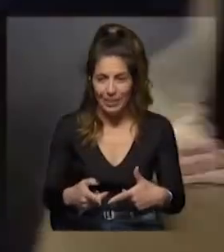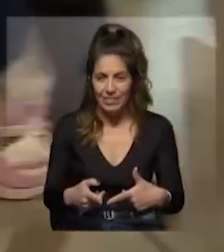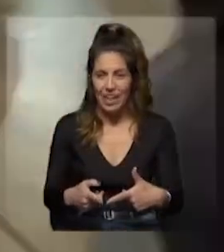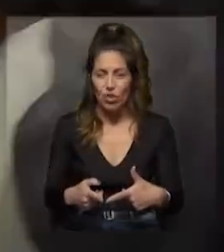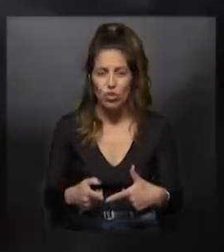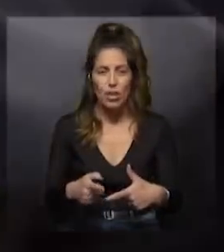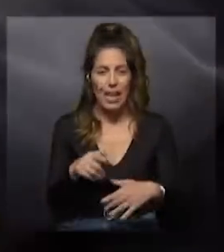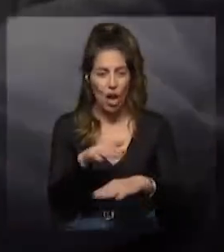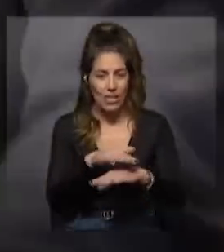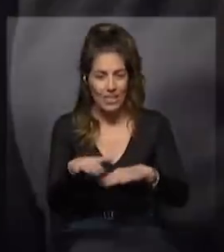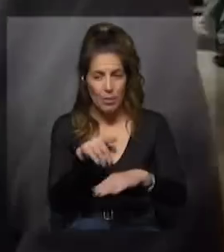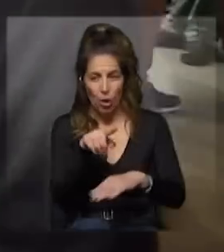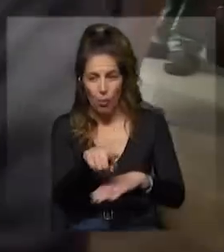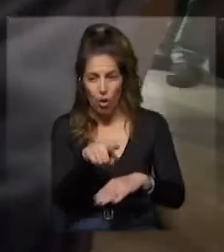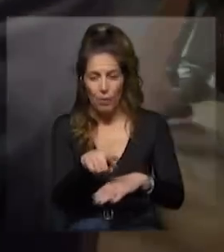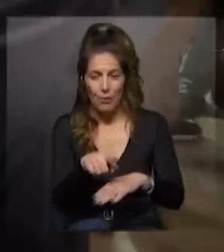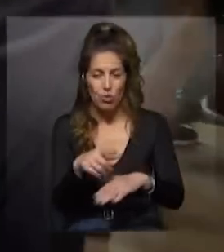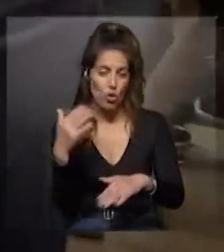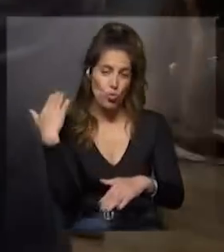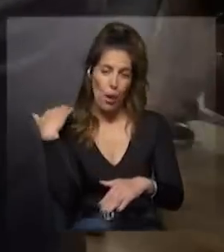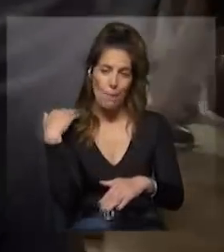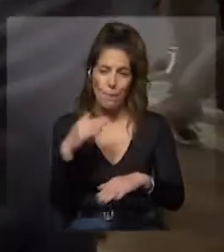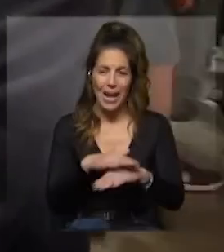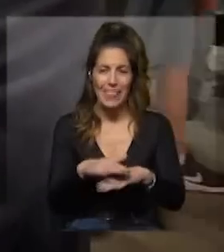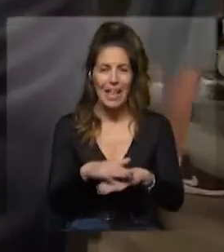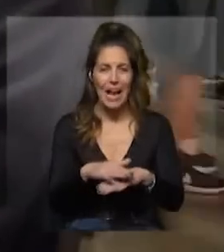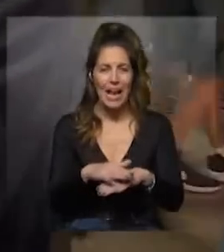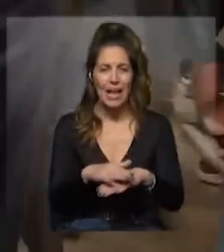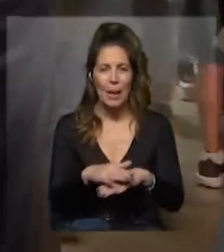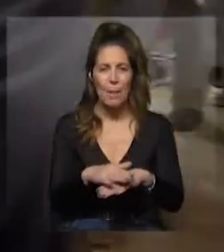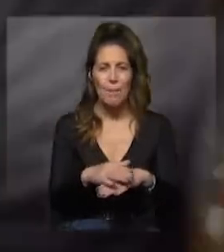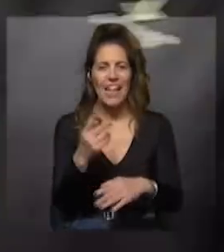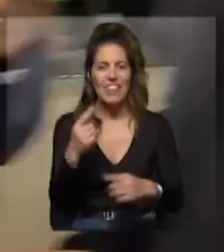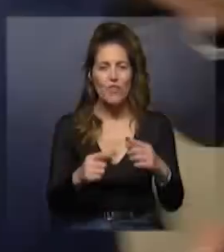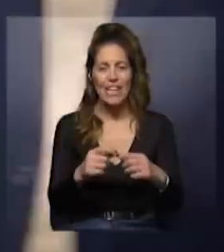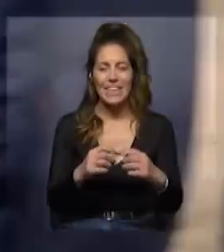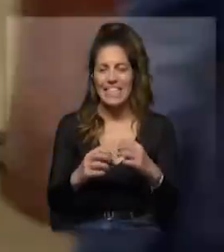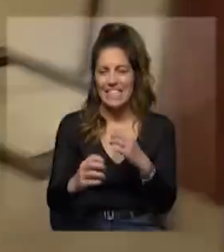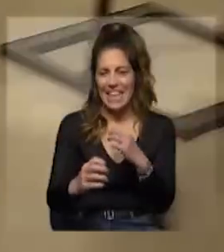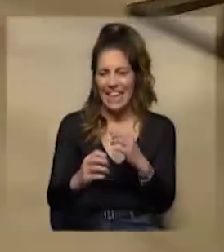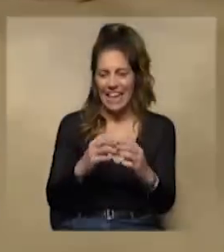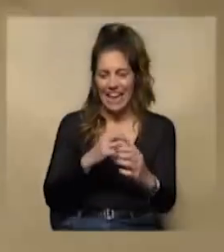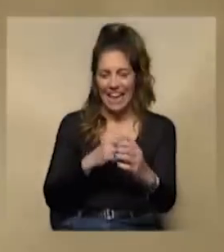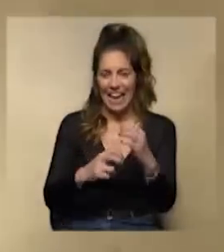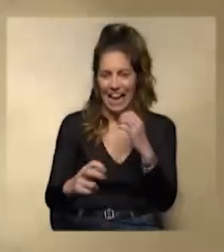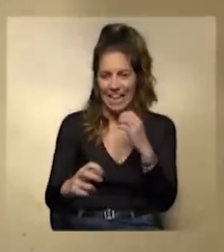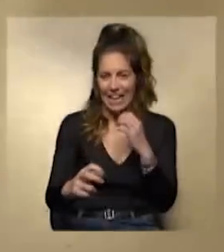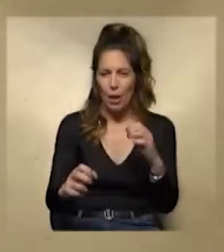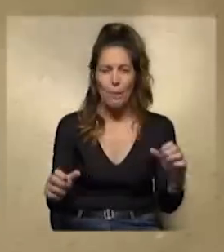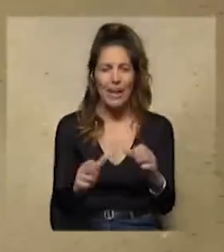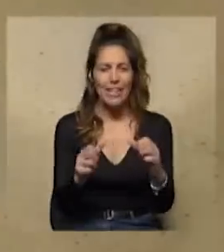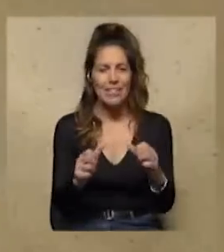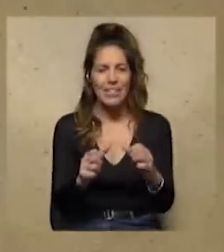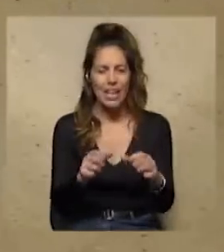encima ahí como lo vemos en la parte de su espalda tenemos puertos que son para los distintos escaners que usamos para hacer justamente este gerenciamiento